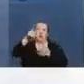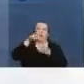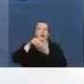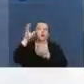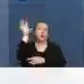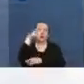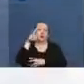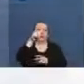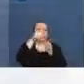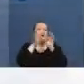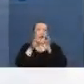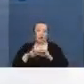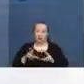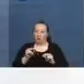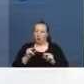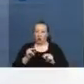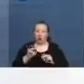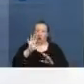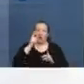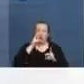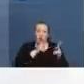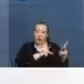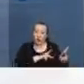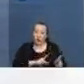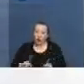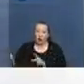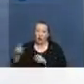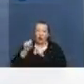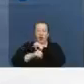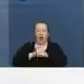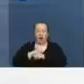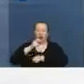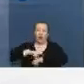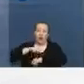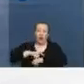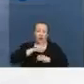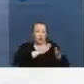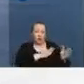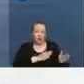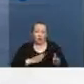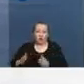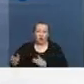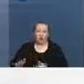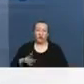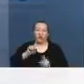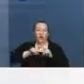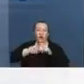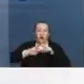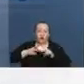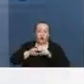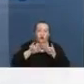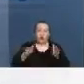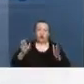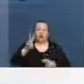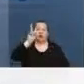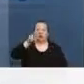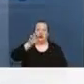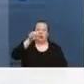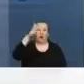grandecito no eso se tiene que planificar toma años y se inauguraron en 2016 y 2016